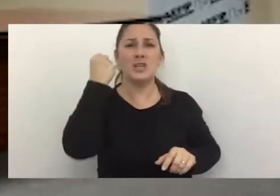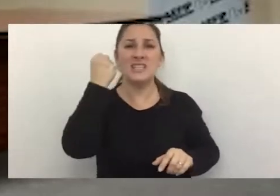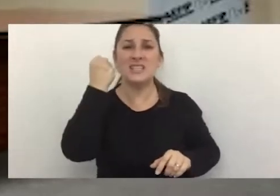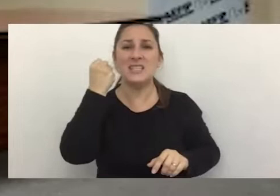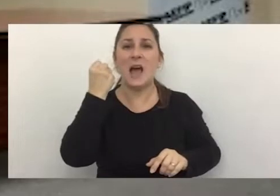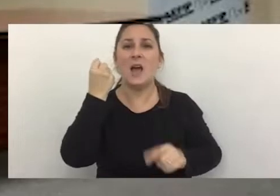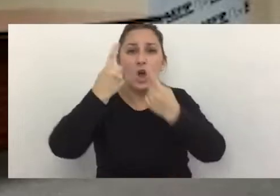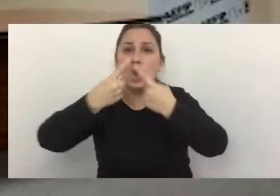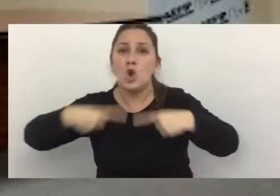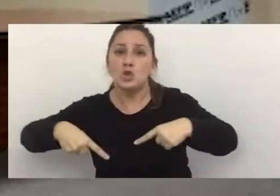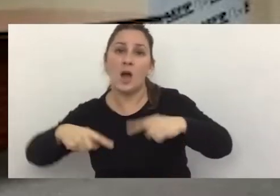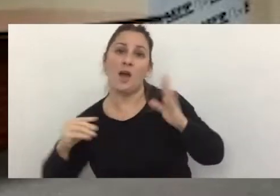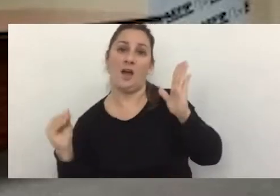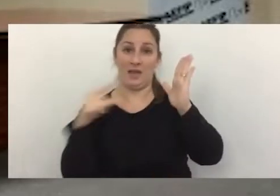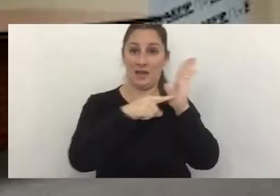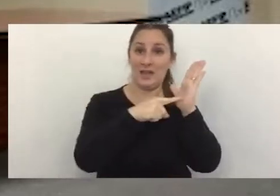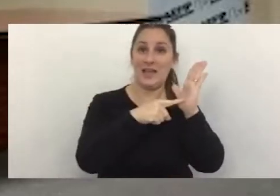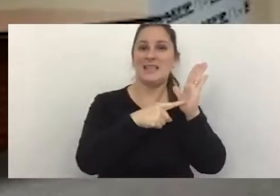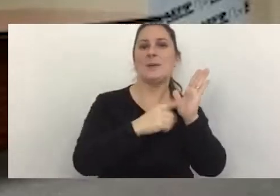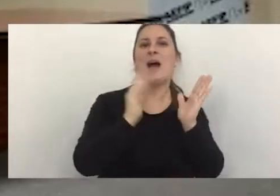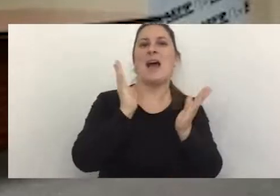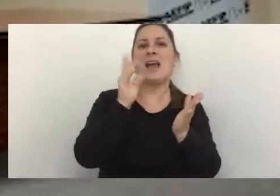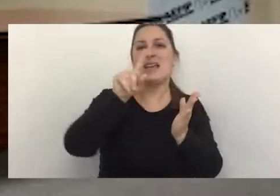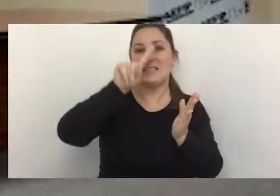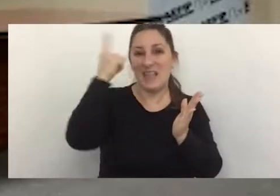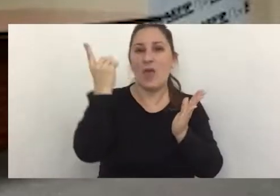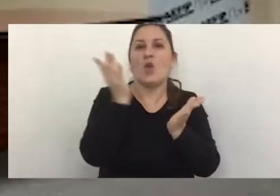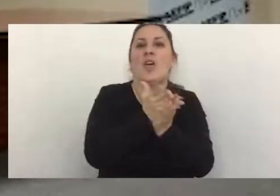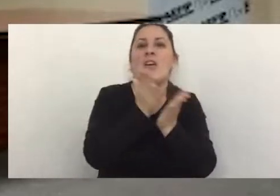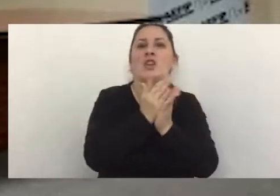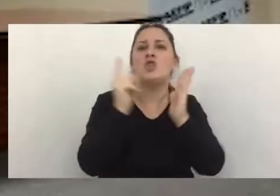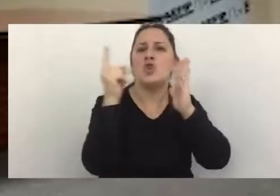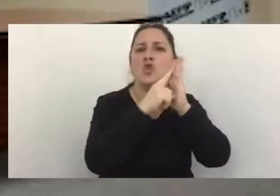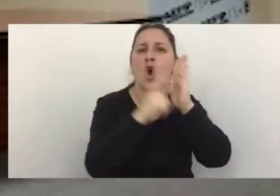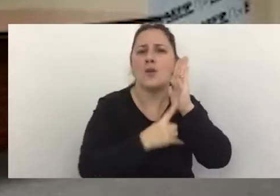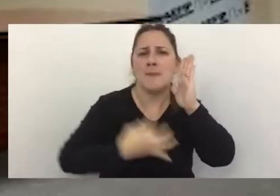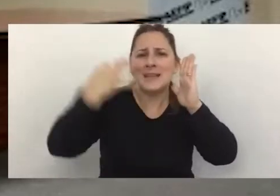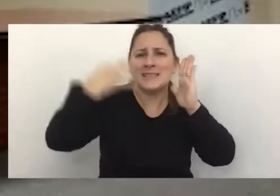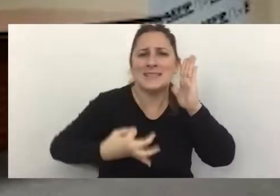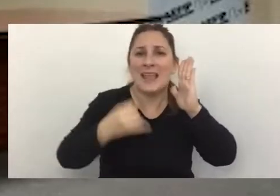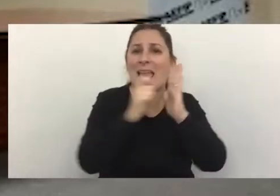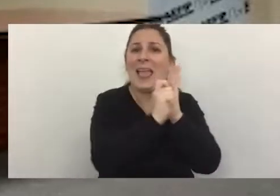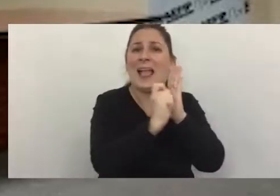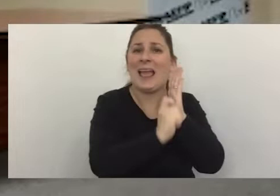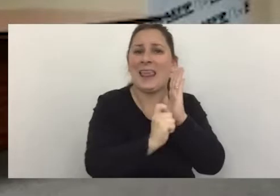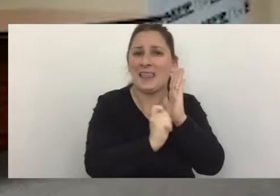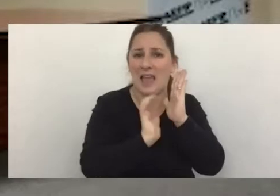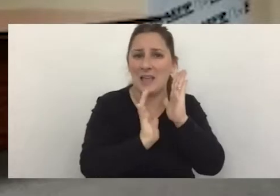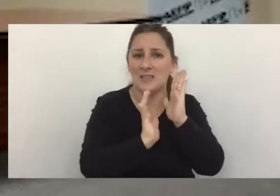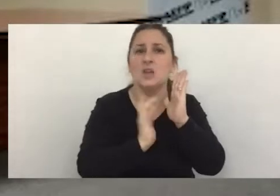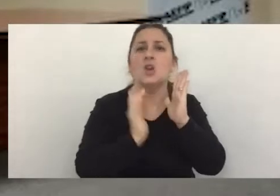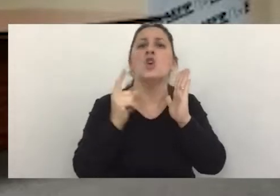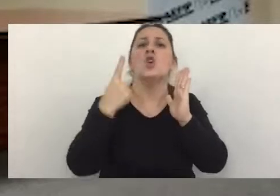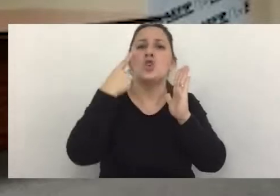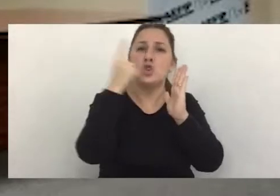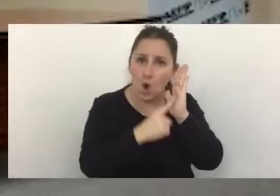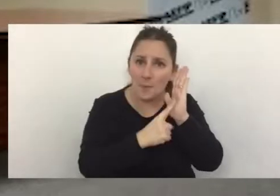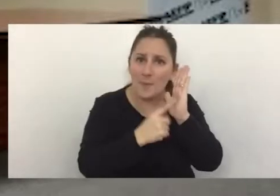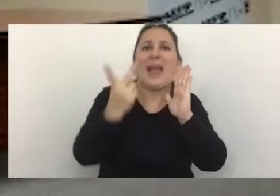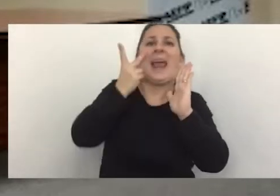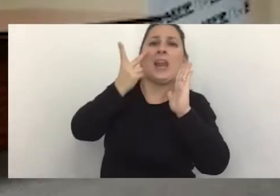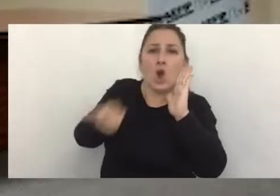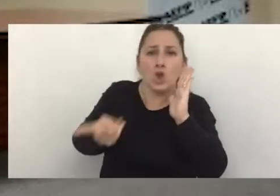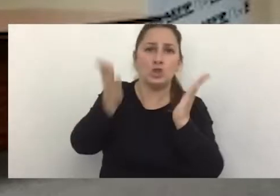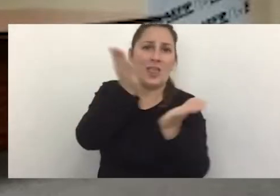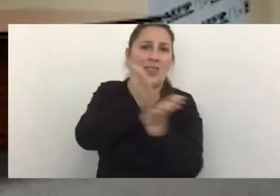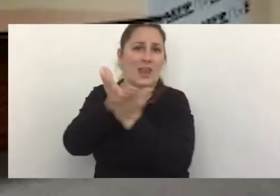que se llama Estado de Derecho normas concretas, normas escritas, normas que reconocen derechos de las personas.